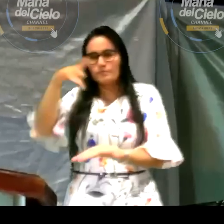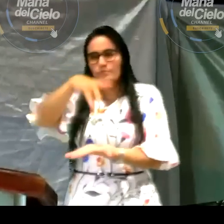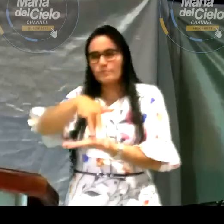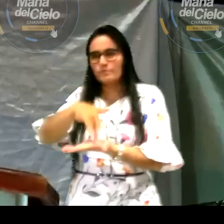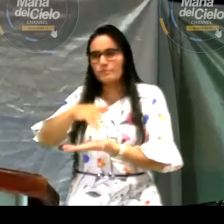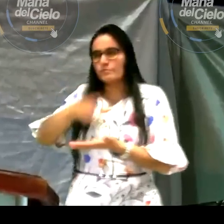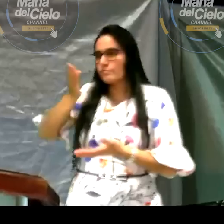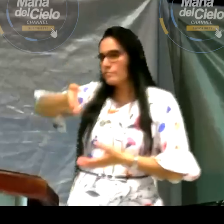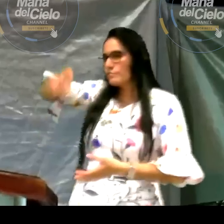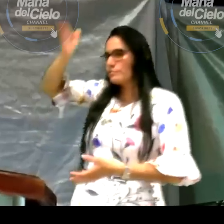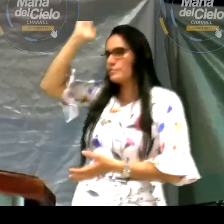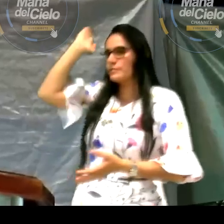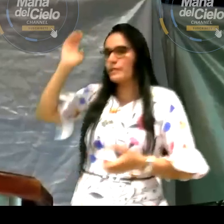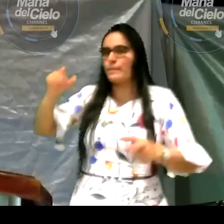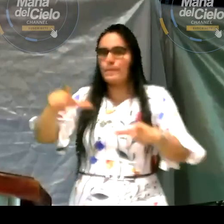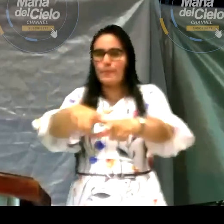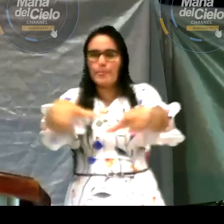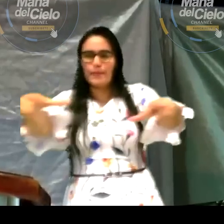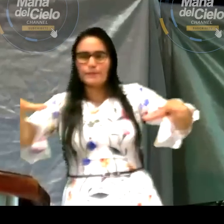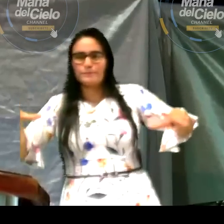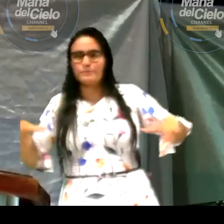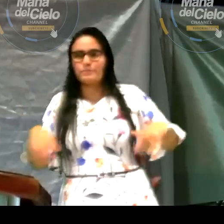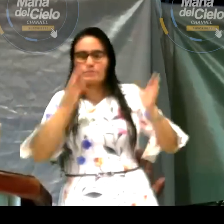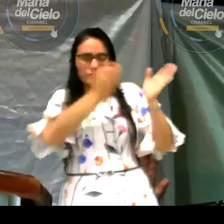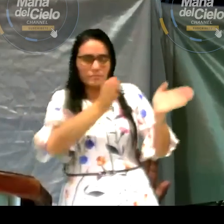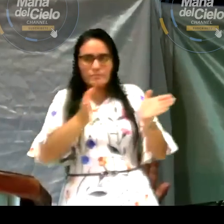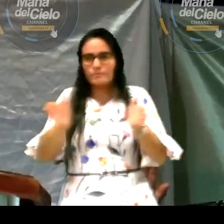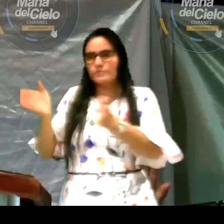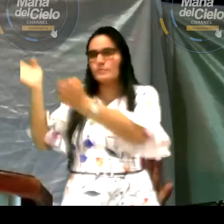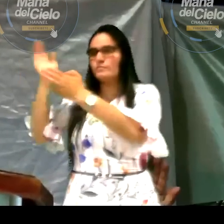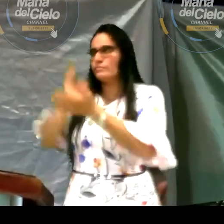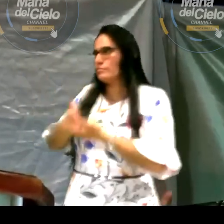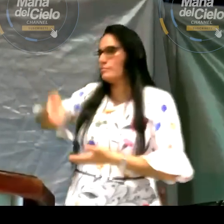en este lugar y en la presencia del Dios vivo.